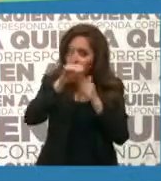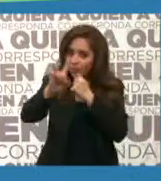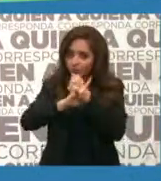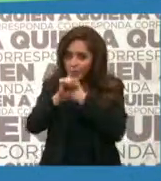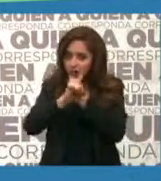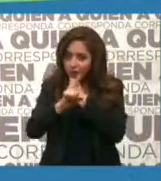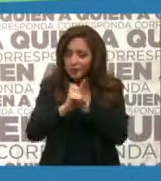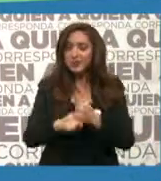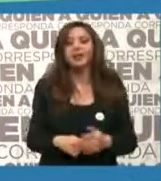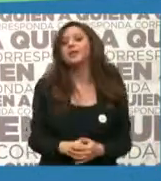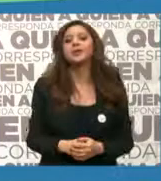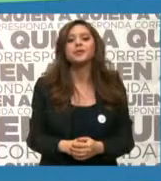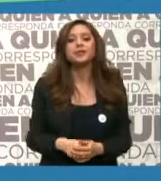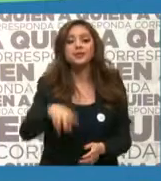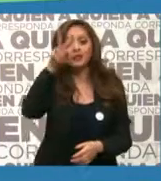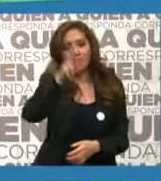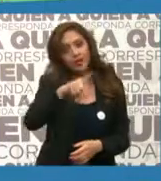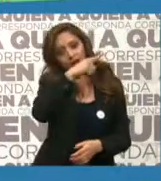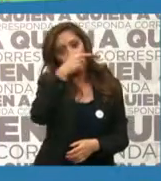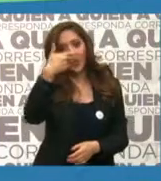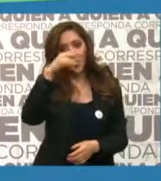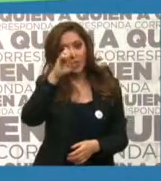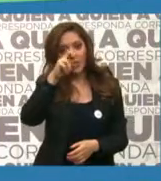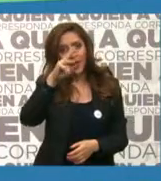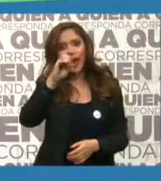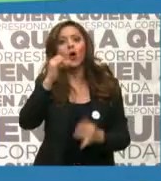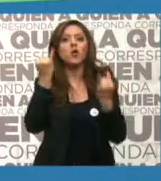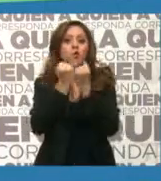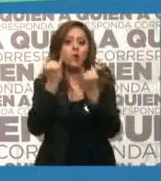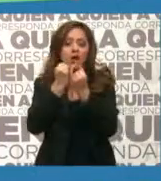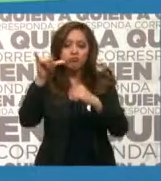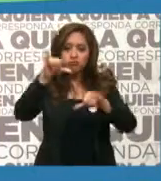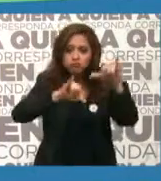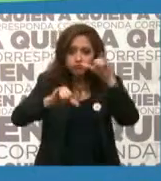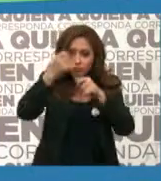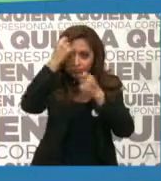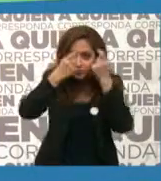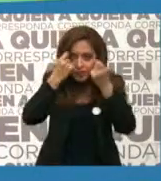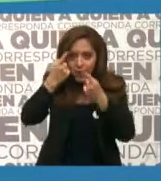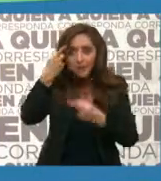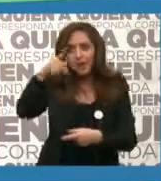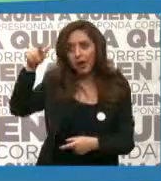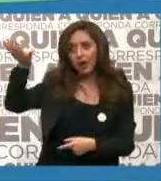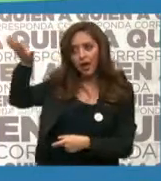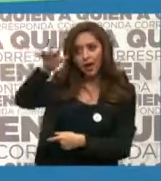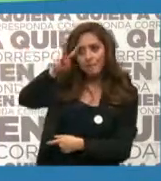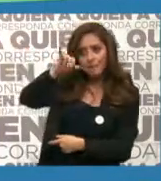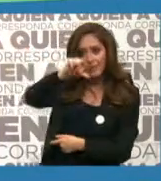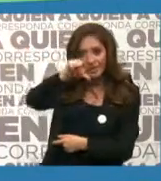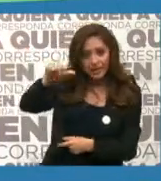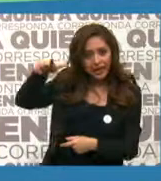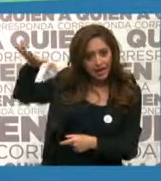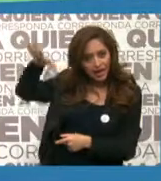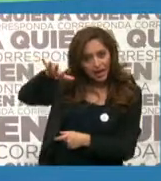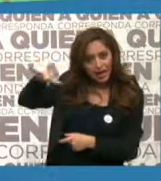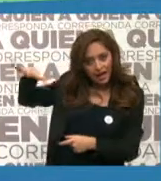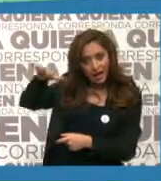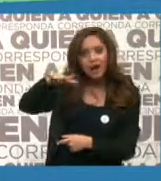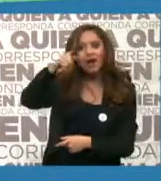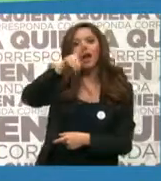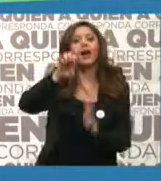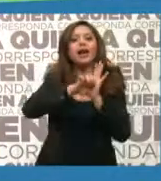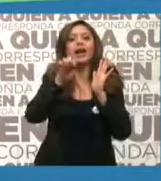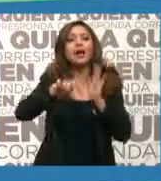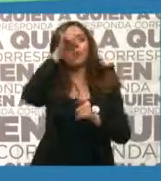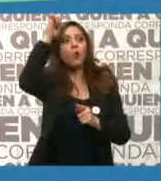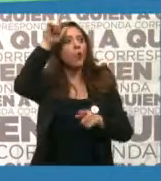Sí, en la villa pueden ir a checar el stand del hormiguero para que vayan y va a haber muchos experimentos y todo. Pero y en la villa de aquí, no crean que la basílica, ¿no? Ya con todos los peregrinos ahí,